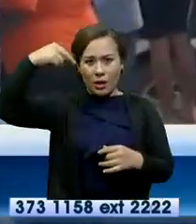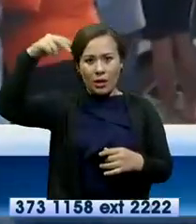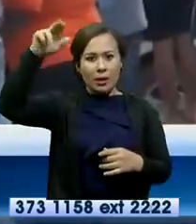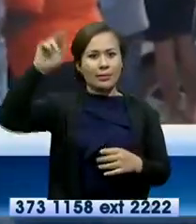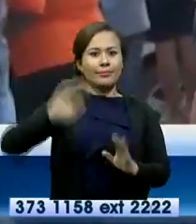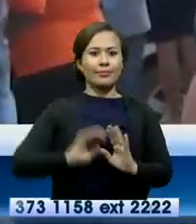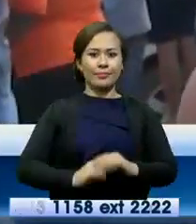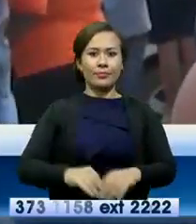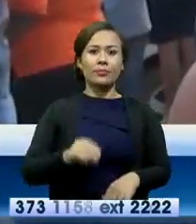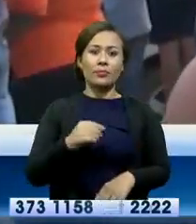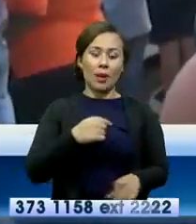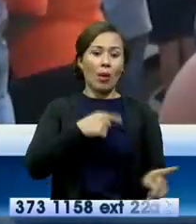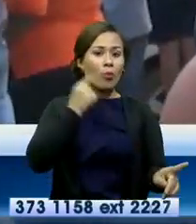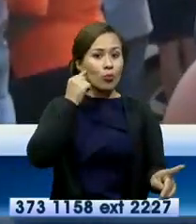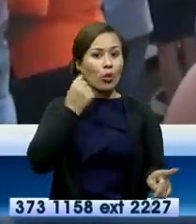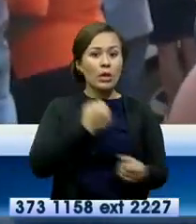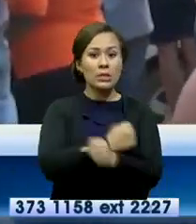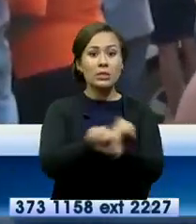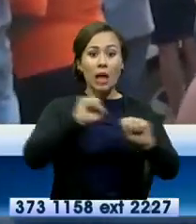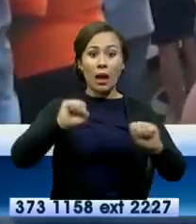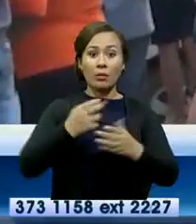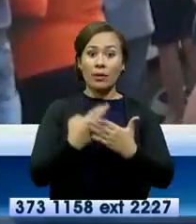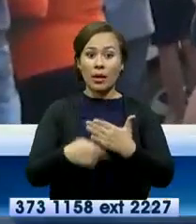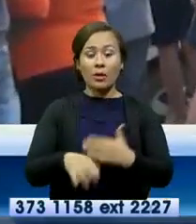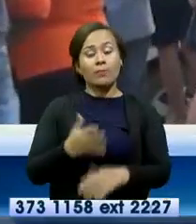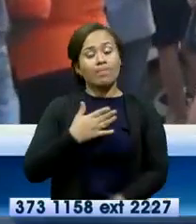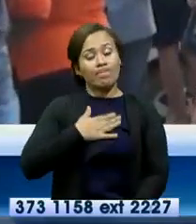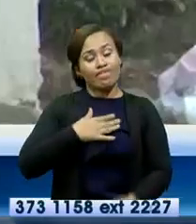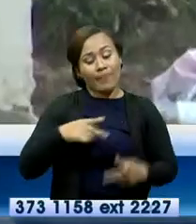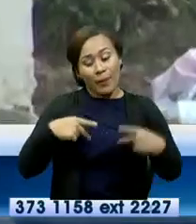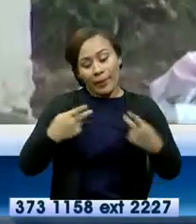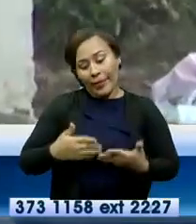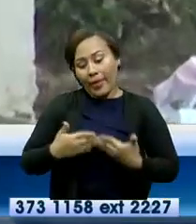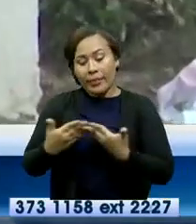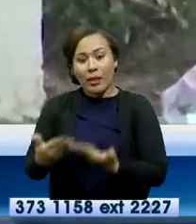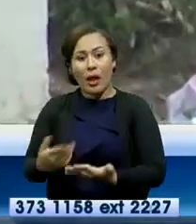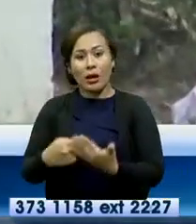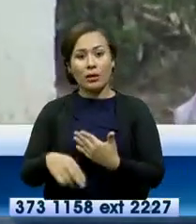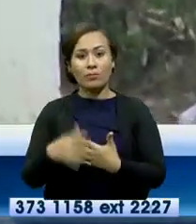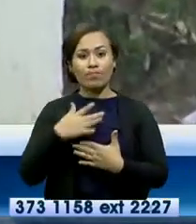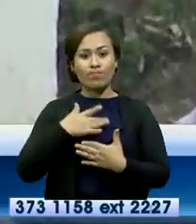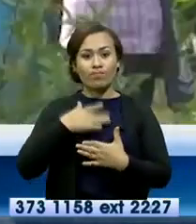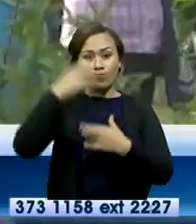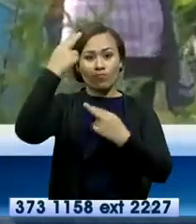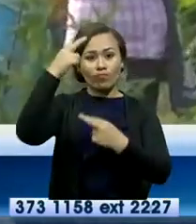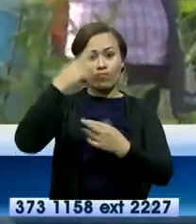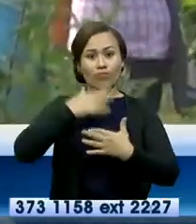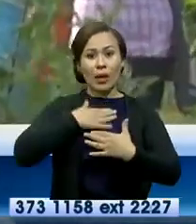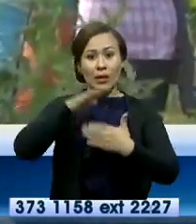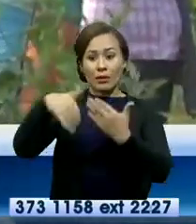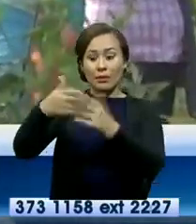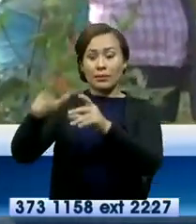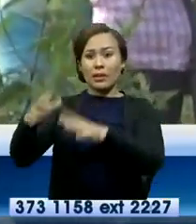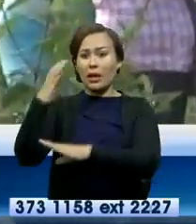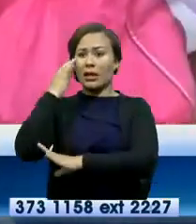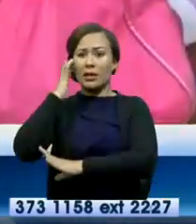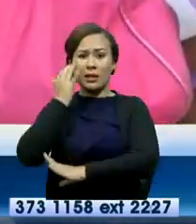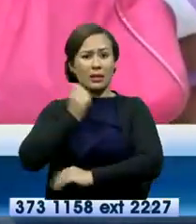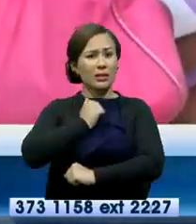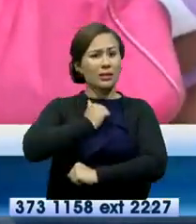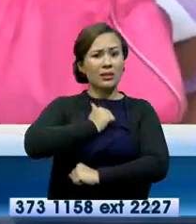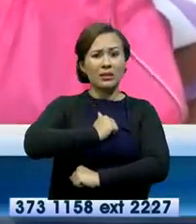salvó a su hija dio la vida por su hijo este lamentable suceso causó conmoción en el sector